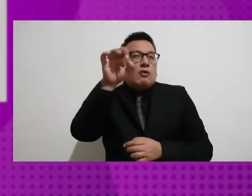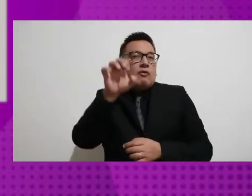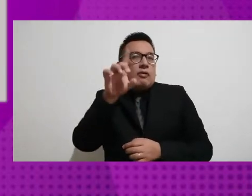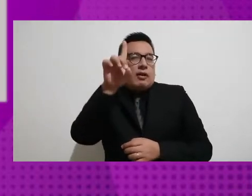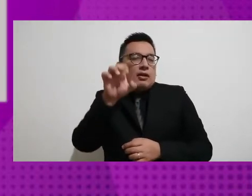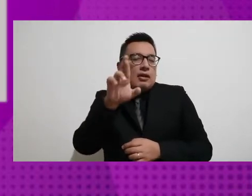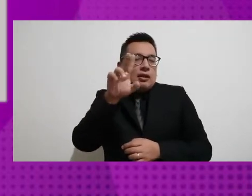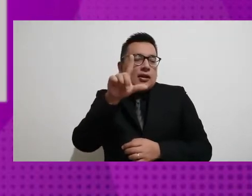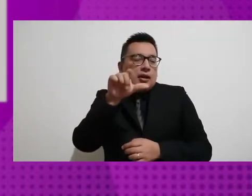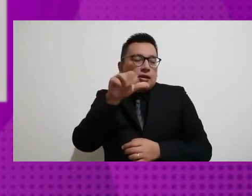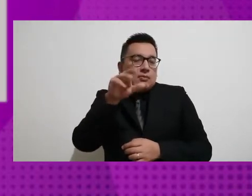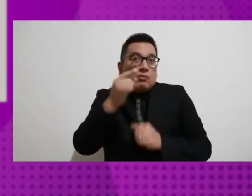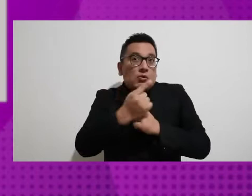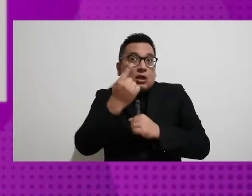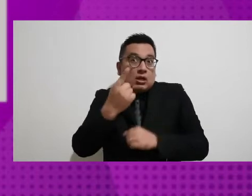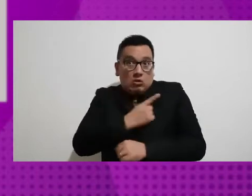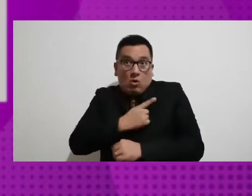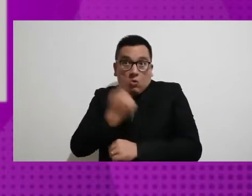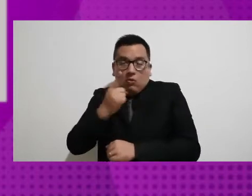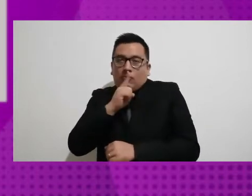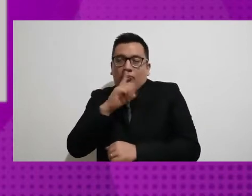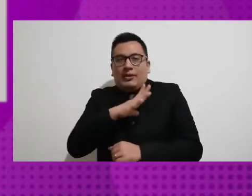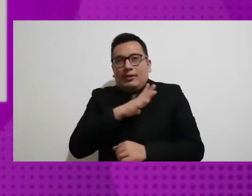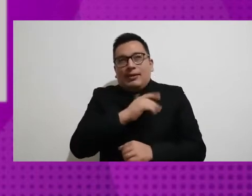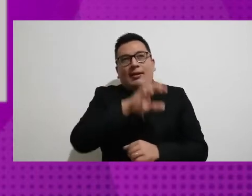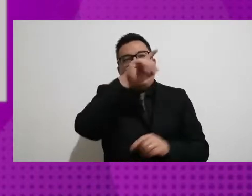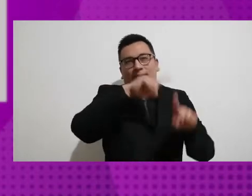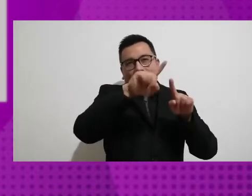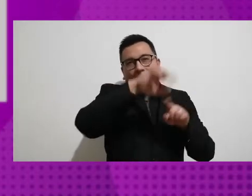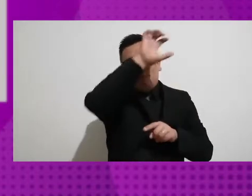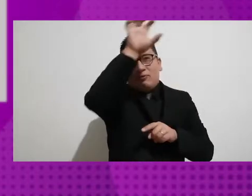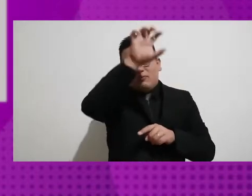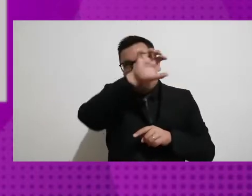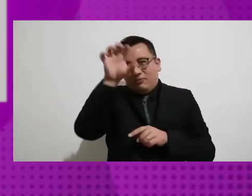estas asociaciones o estados que forman parte